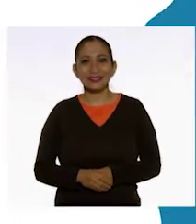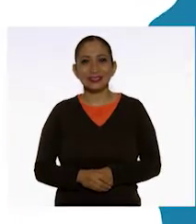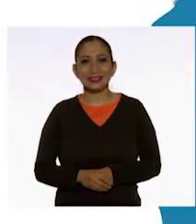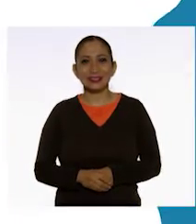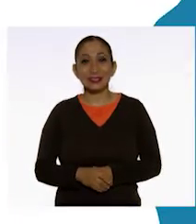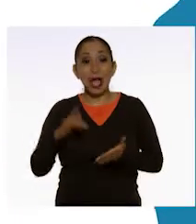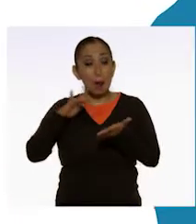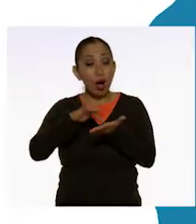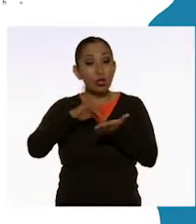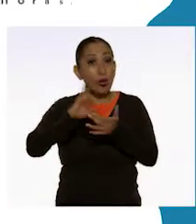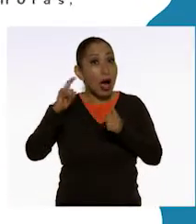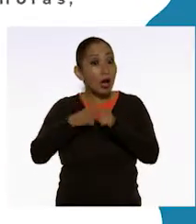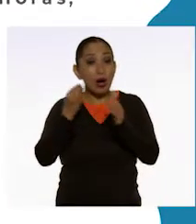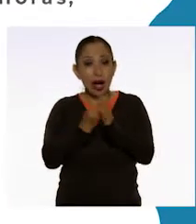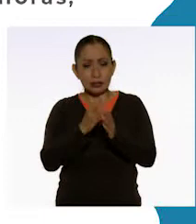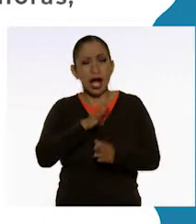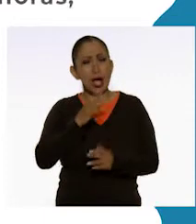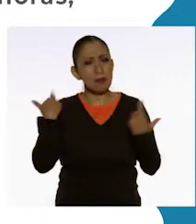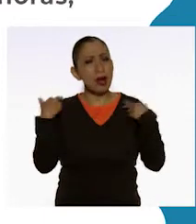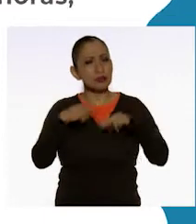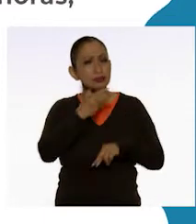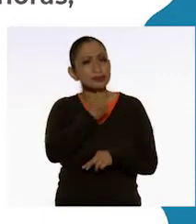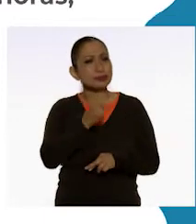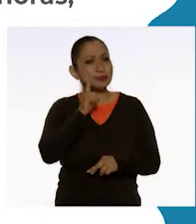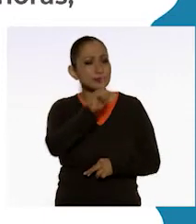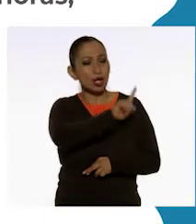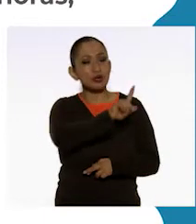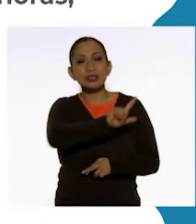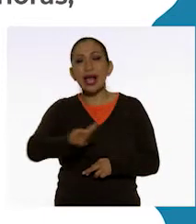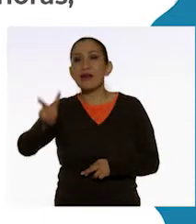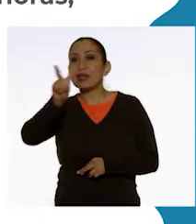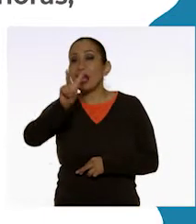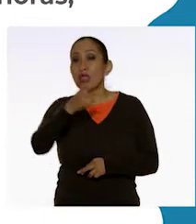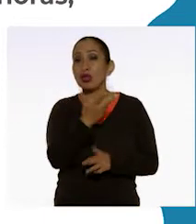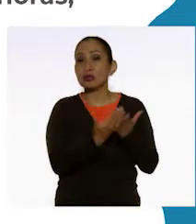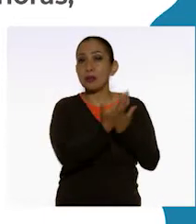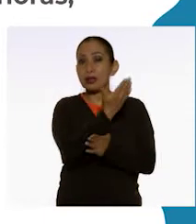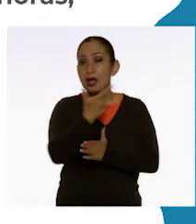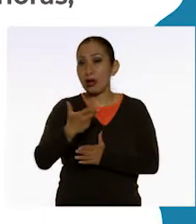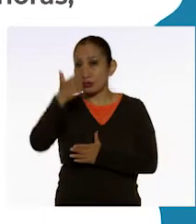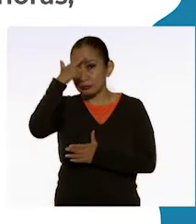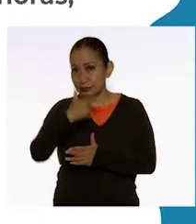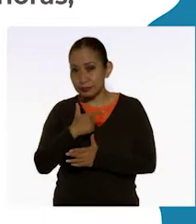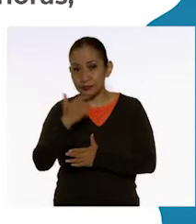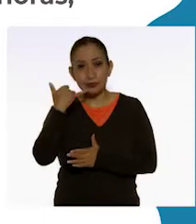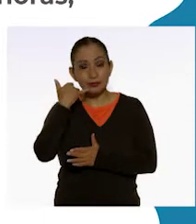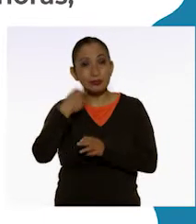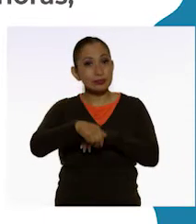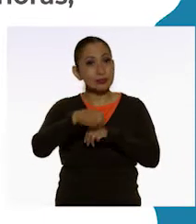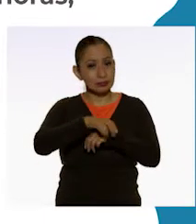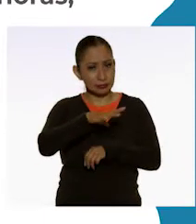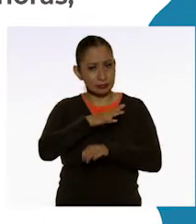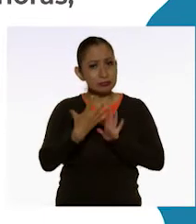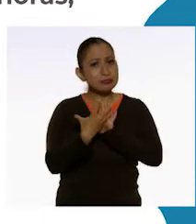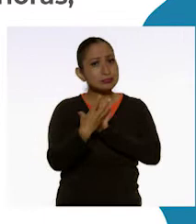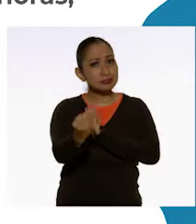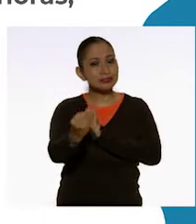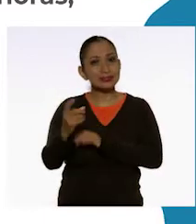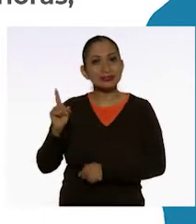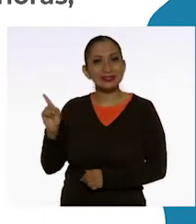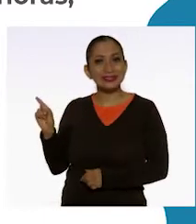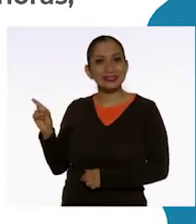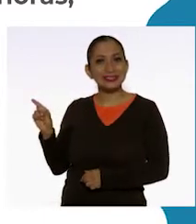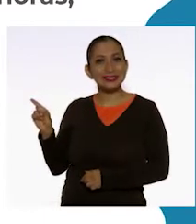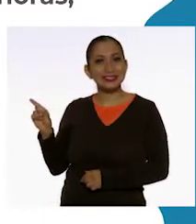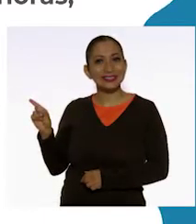Para apoyo pedagógico, hay maestras y maestros de lunes a viernes de 8 a 20 horas en el teléfono